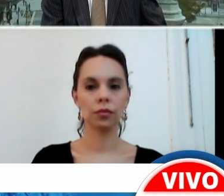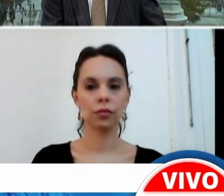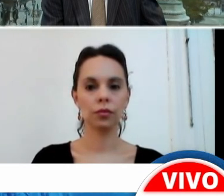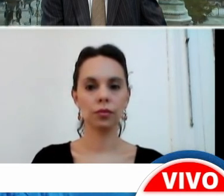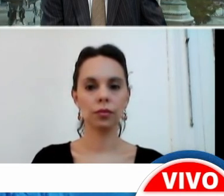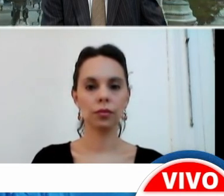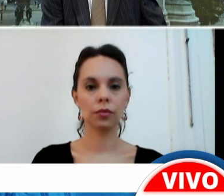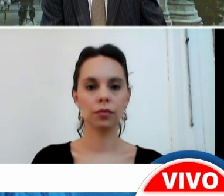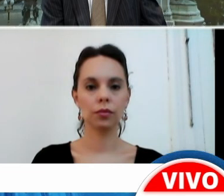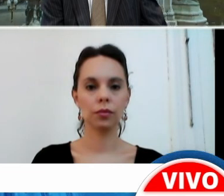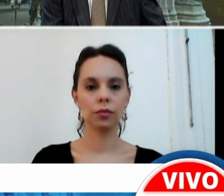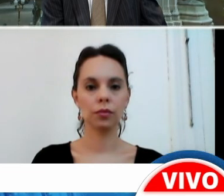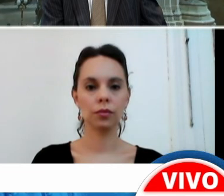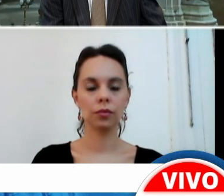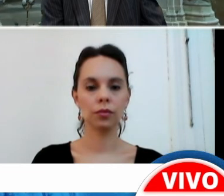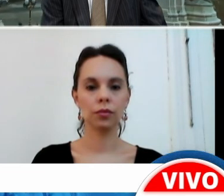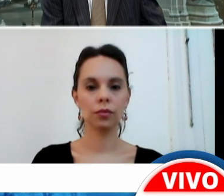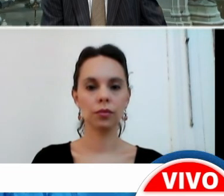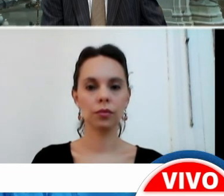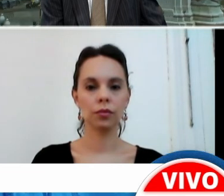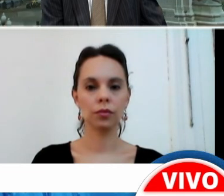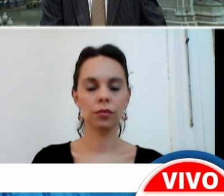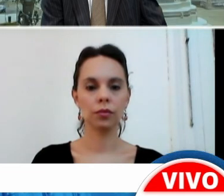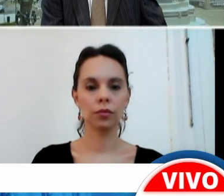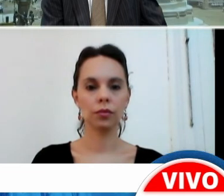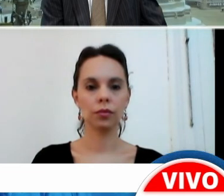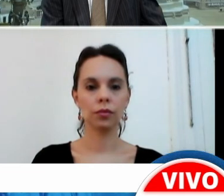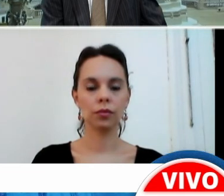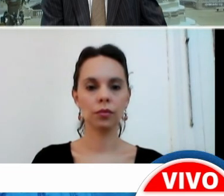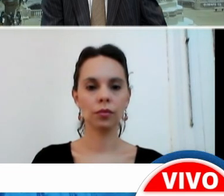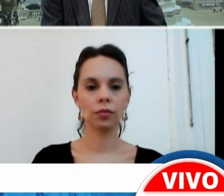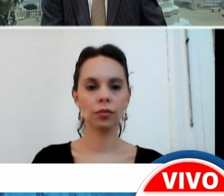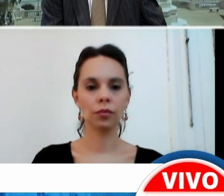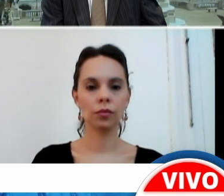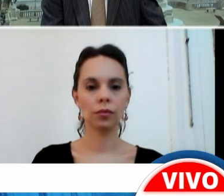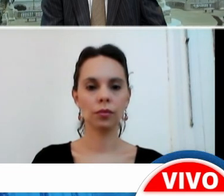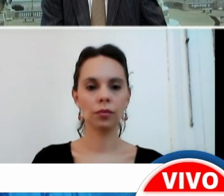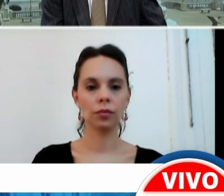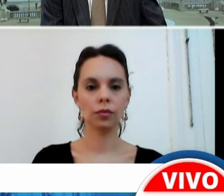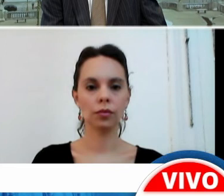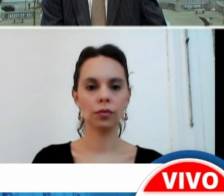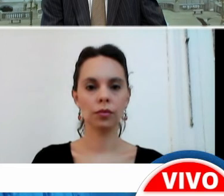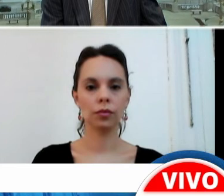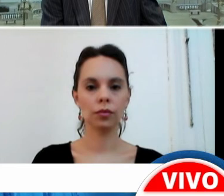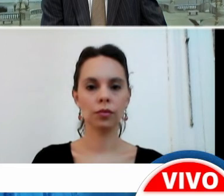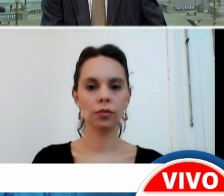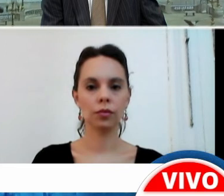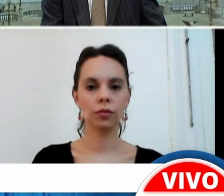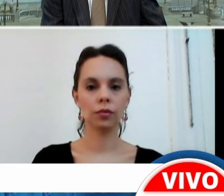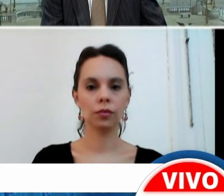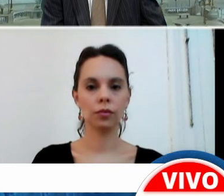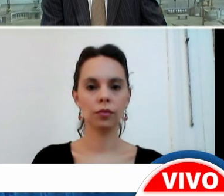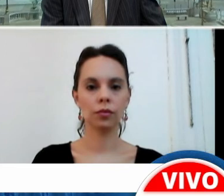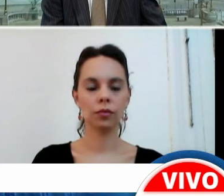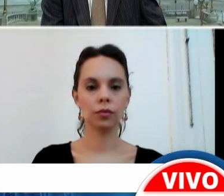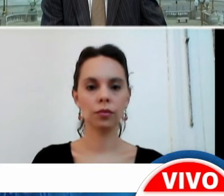se entienda que querer someter a la Argentina a un programa tradicional de ajuste como